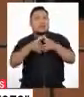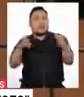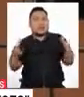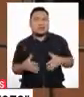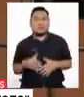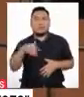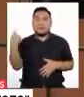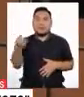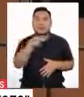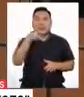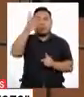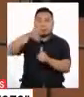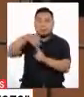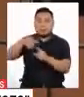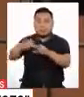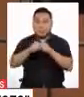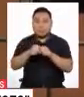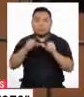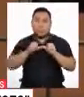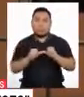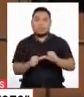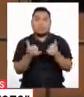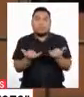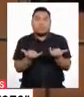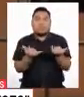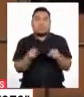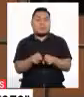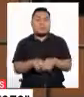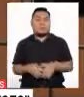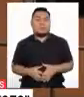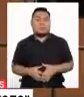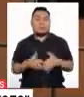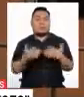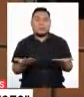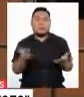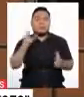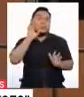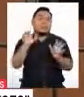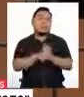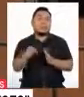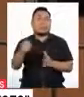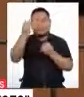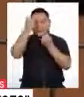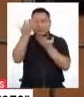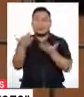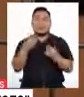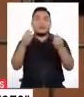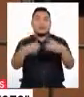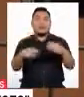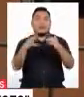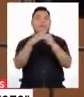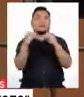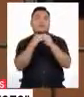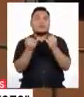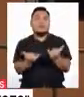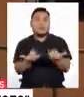tomar las pruebas y vamos a continuar. Hoy día mismo, y hemos, por ejemplo, la información del mercado de frutas